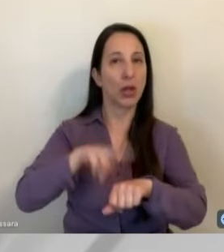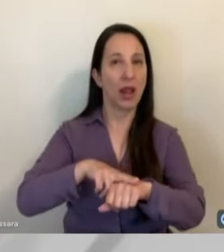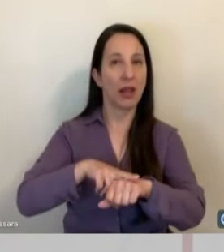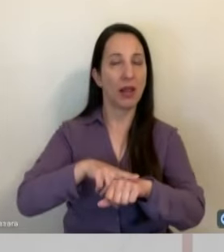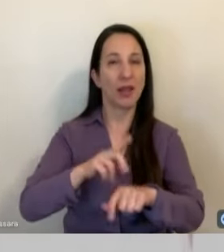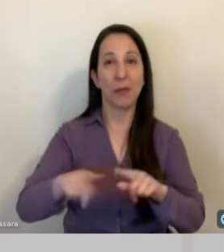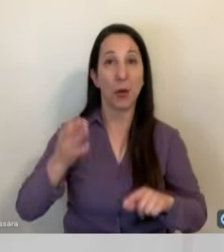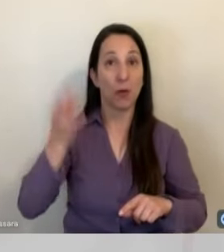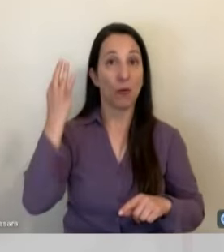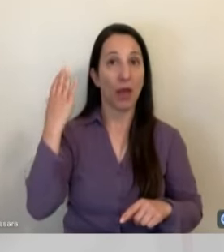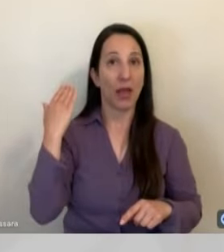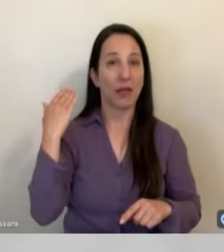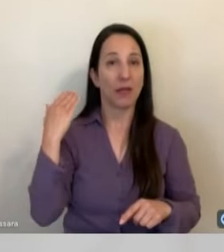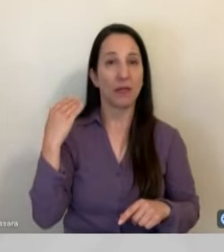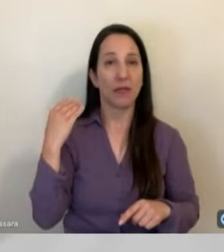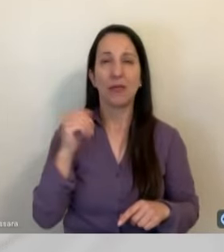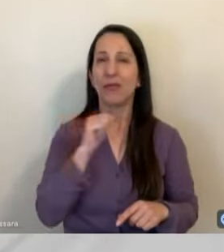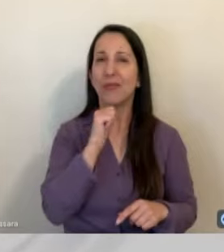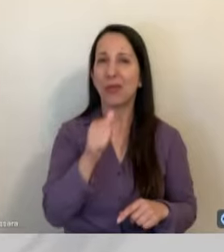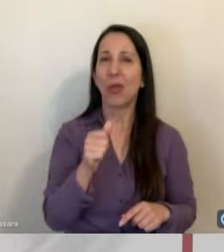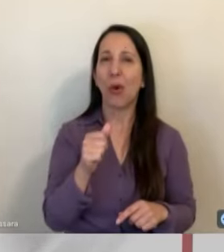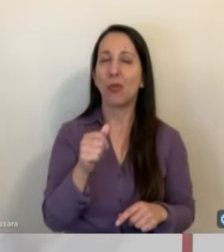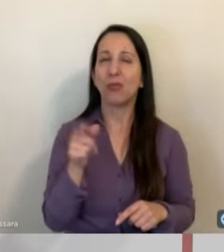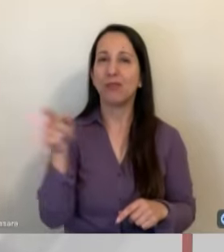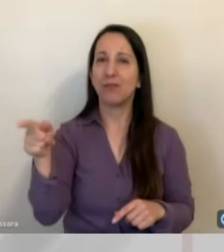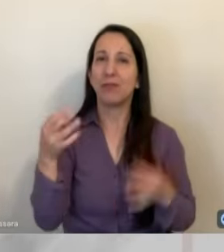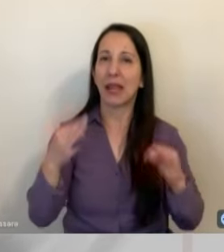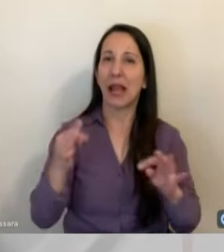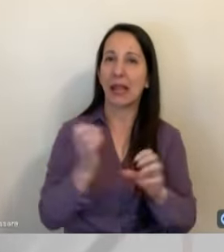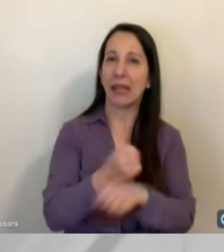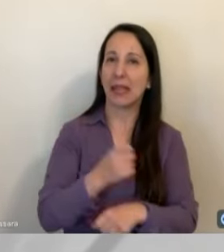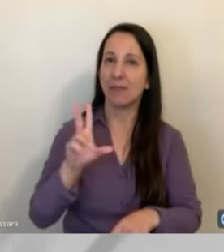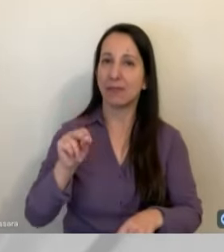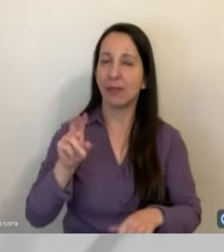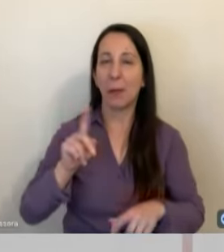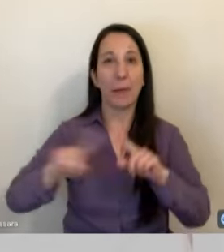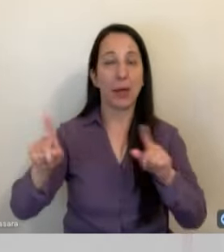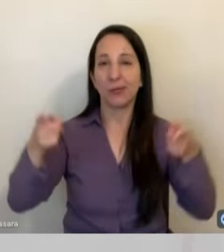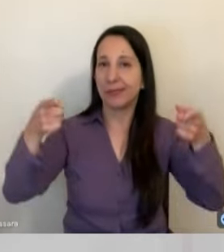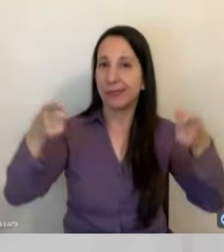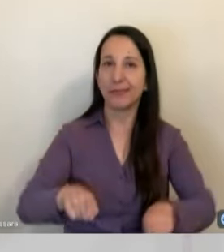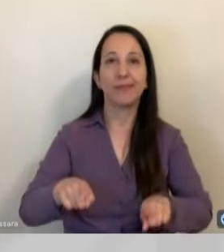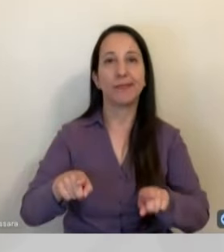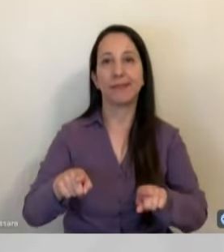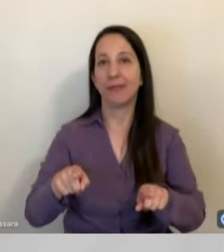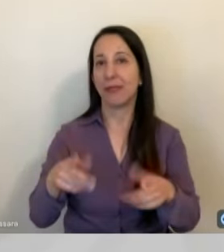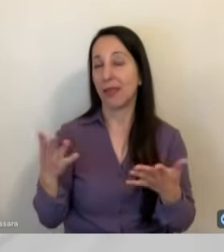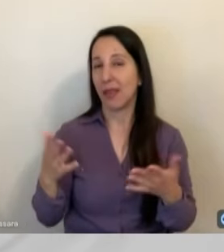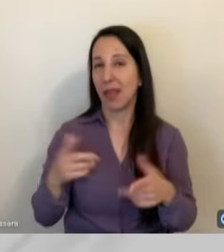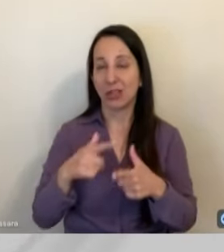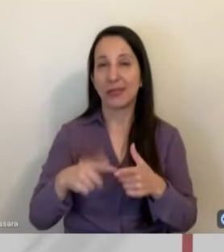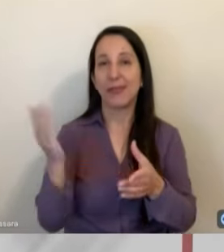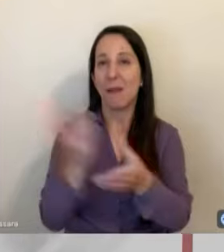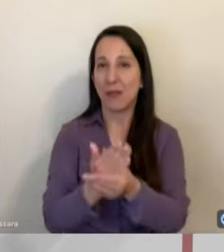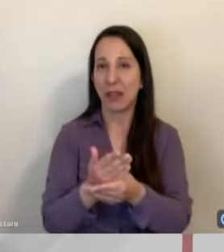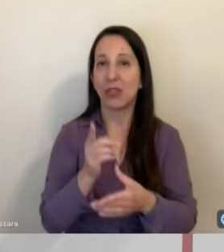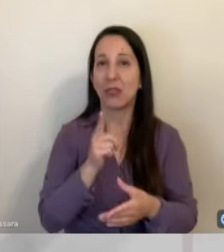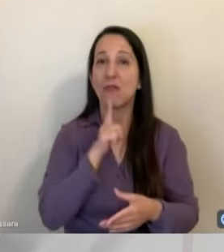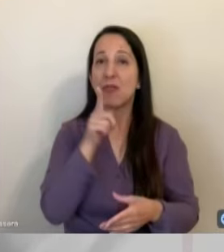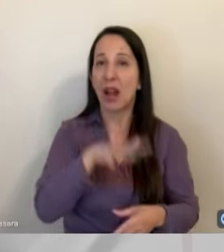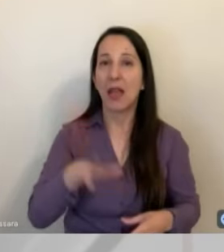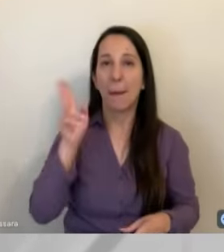No fue a propósito, no fue intención de ellos, pero las circunstancias contribuyeron y eso afectó la realidad política nacional